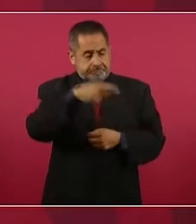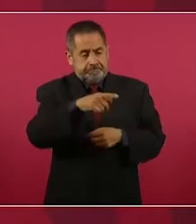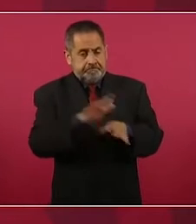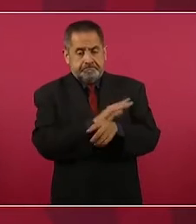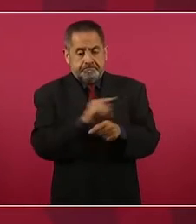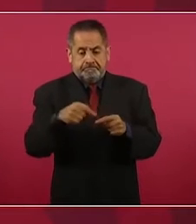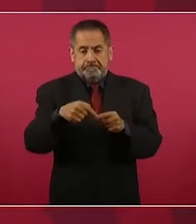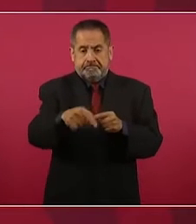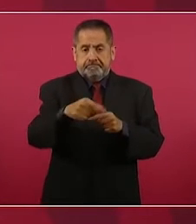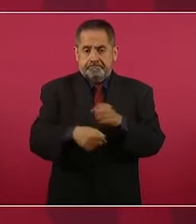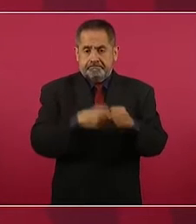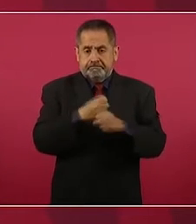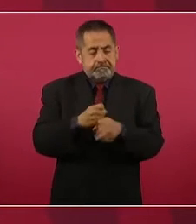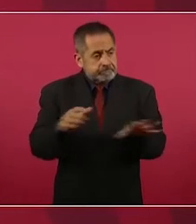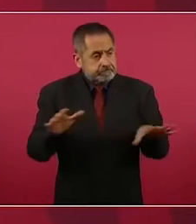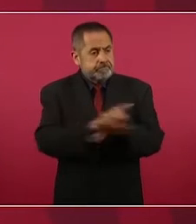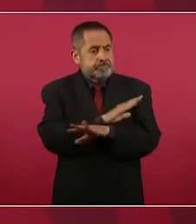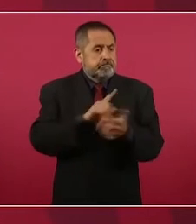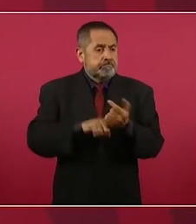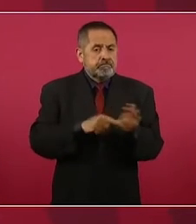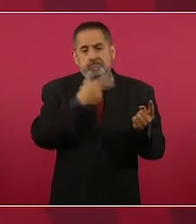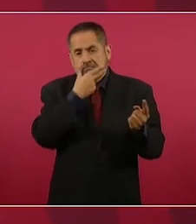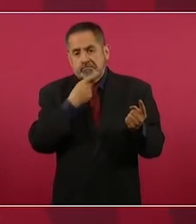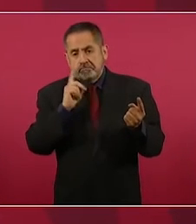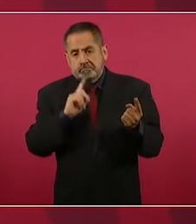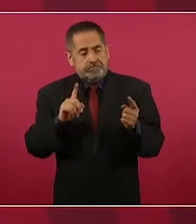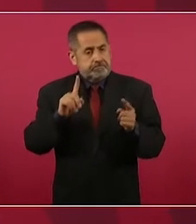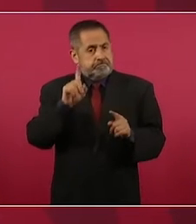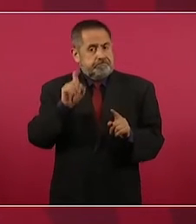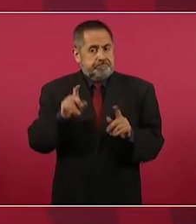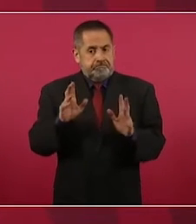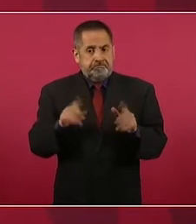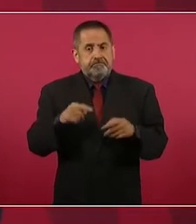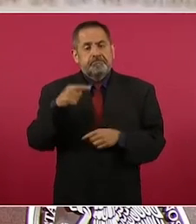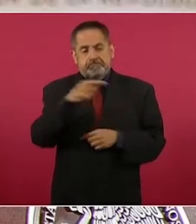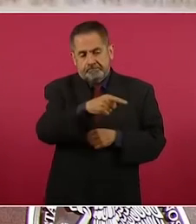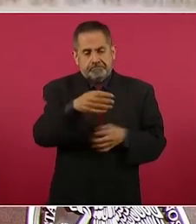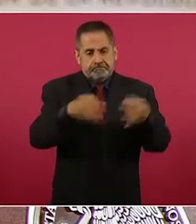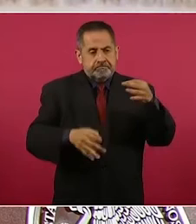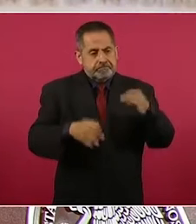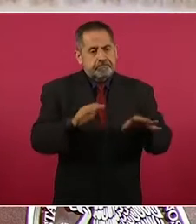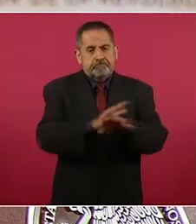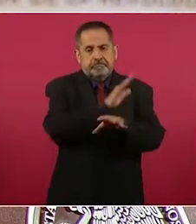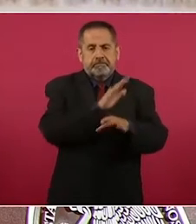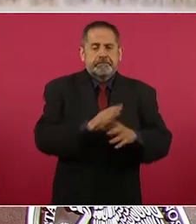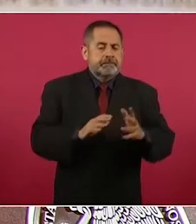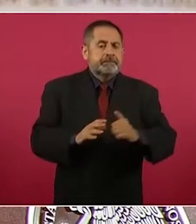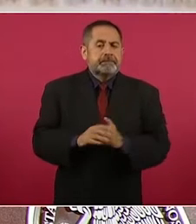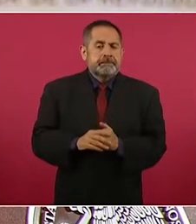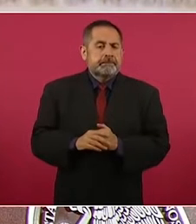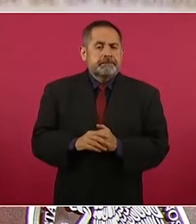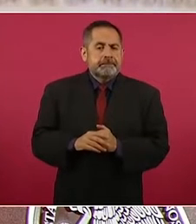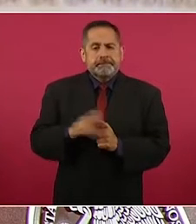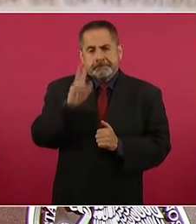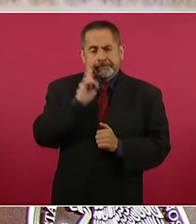Va a haber presidenta o presidente del tribunal y vamos